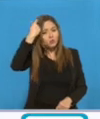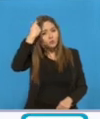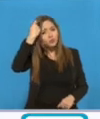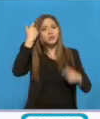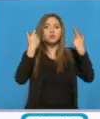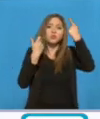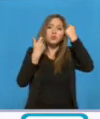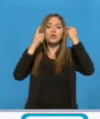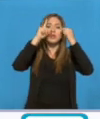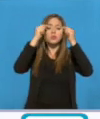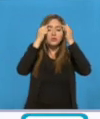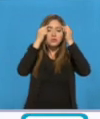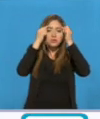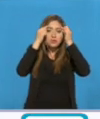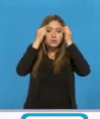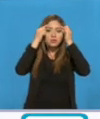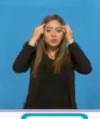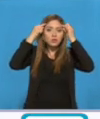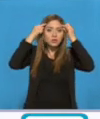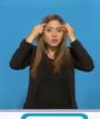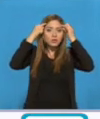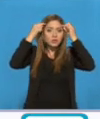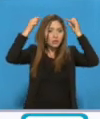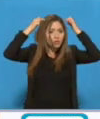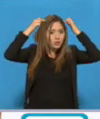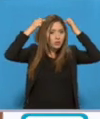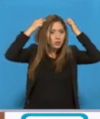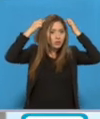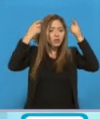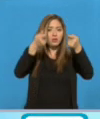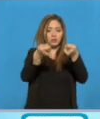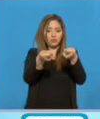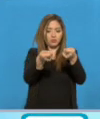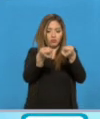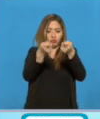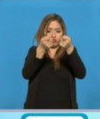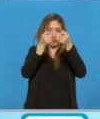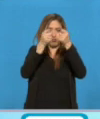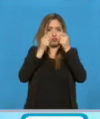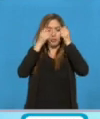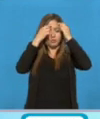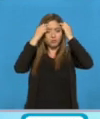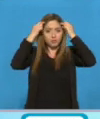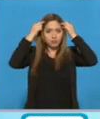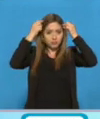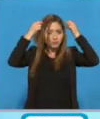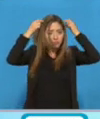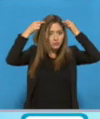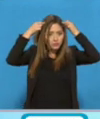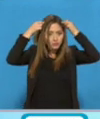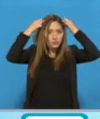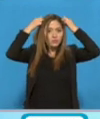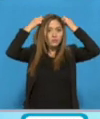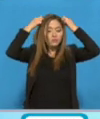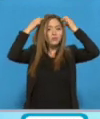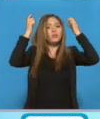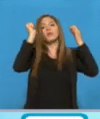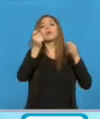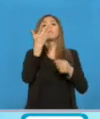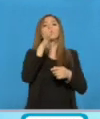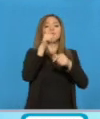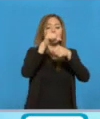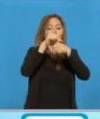se tracciona la piel. Acá. O en sea, frente. desde la cabeza. Arriba, así es. Ah. En la parte de arriba. Oye. Y son 2 incisiones de 2